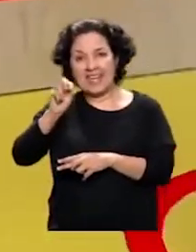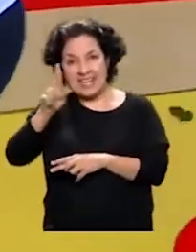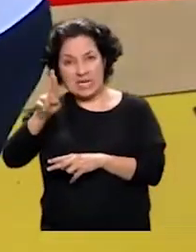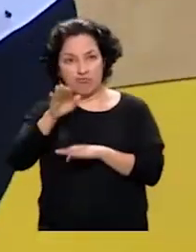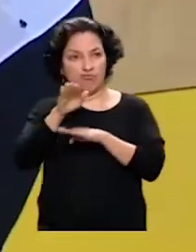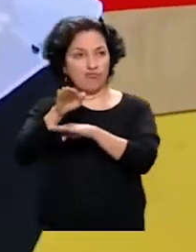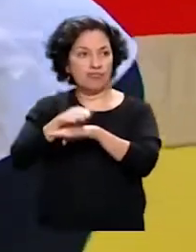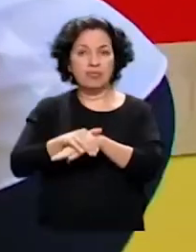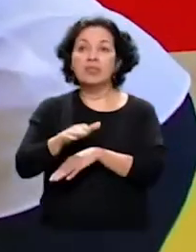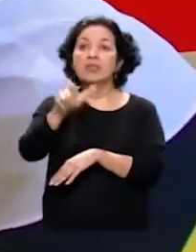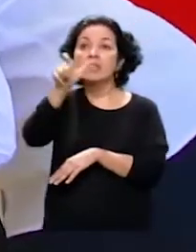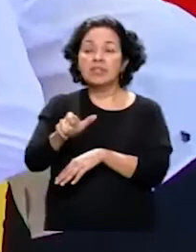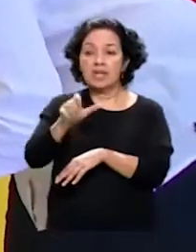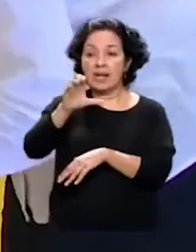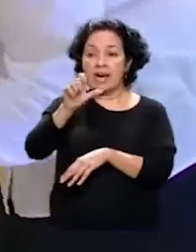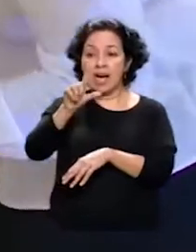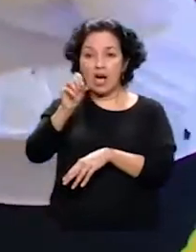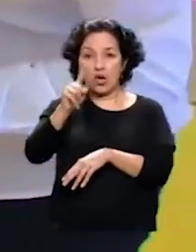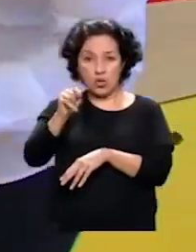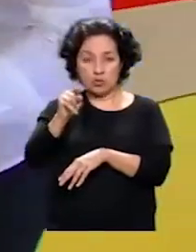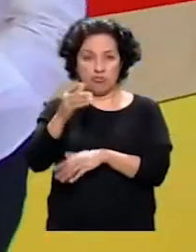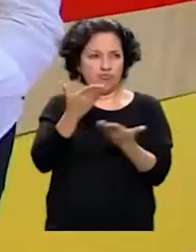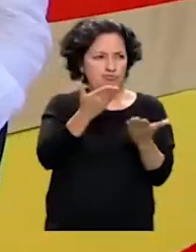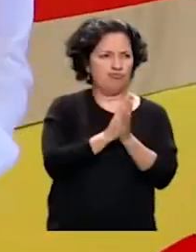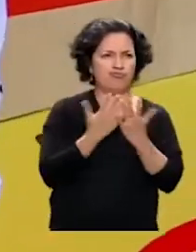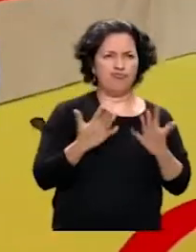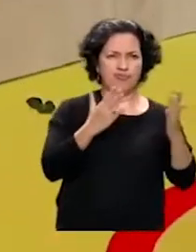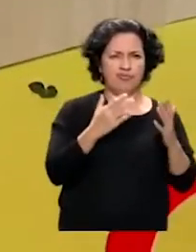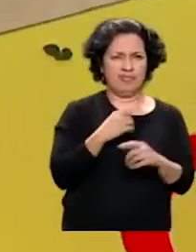representante, el señor Carlos Arturo Henao. Felicitaciones, Salomé.